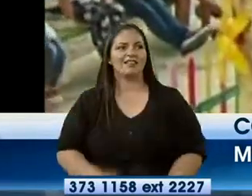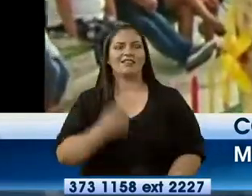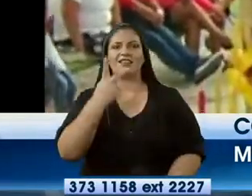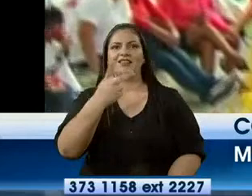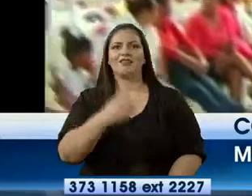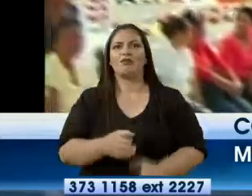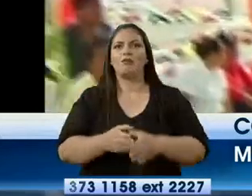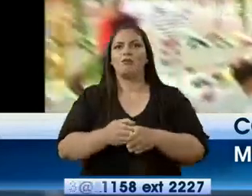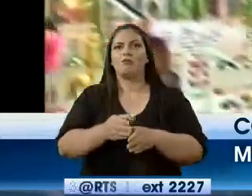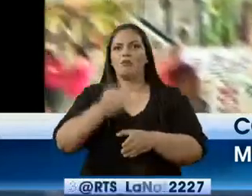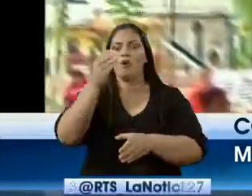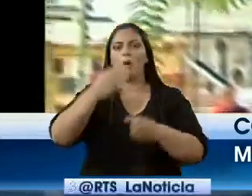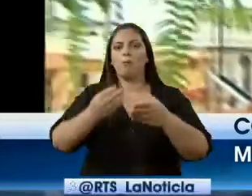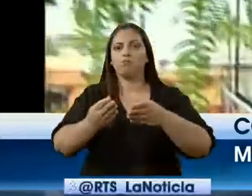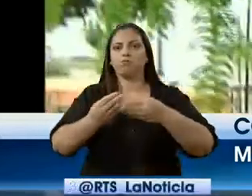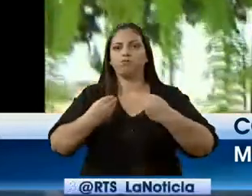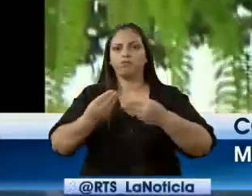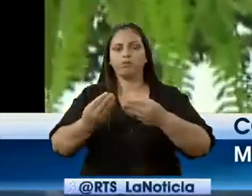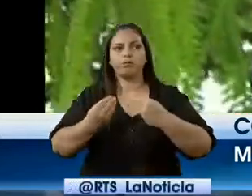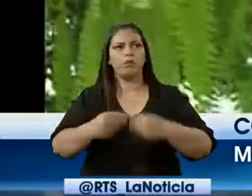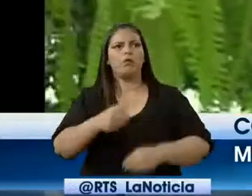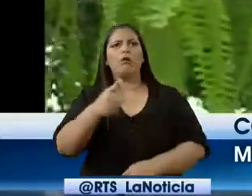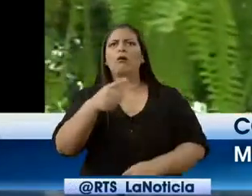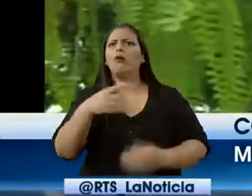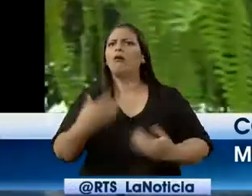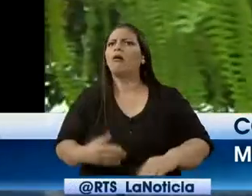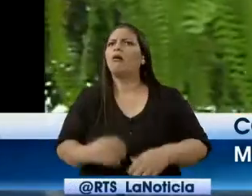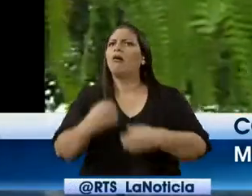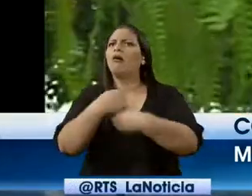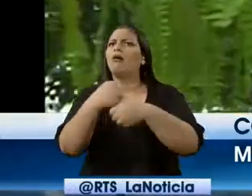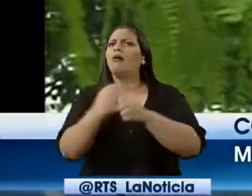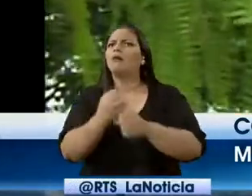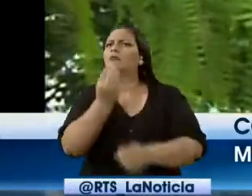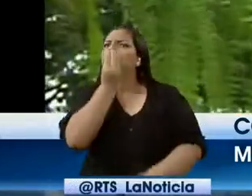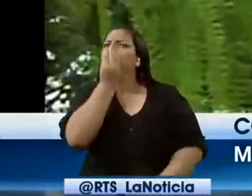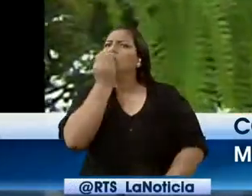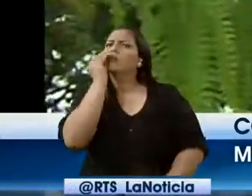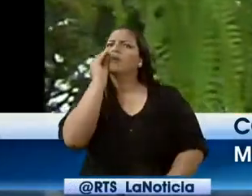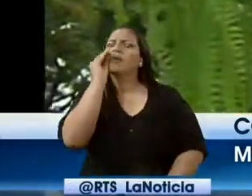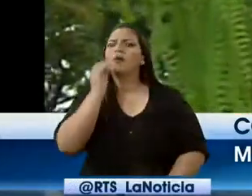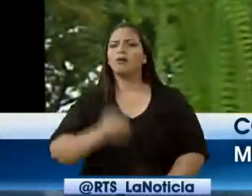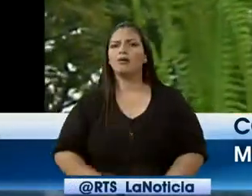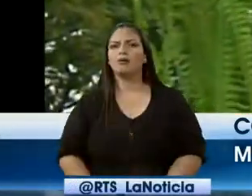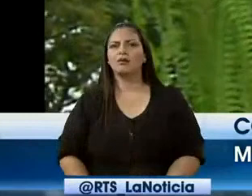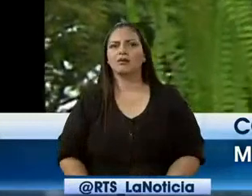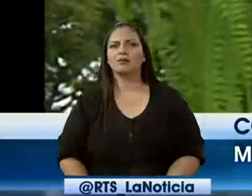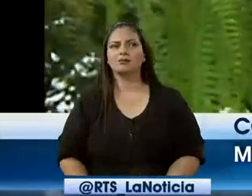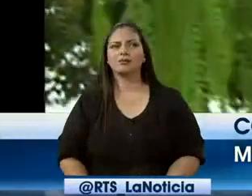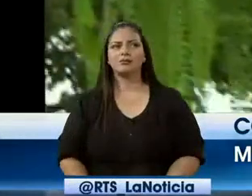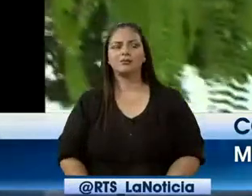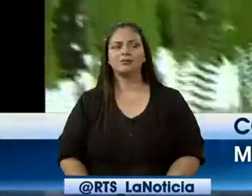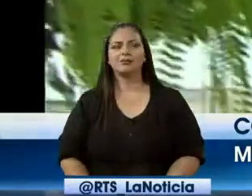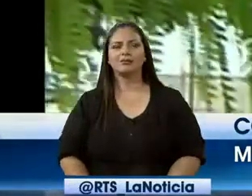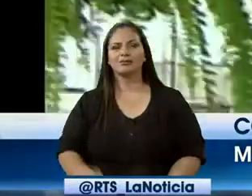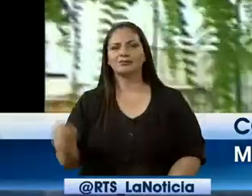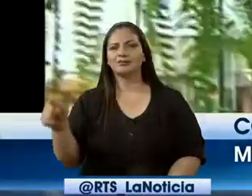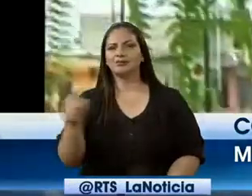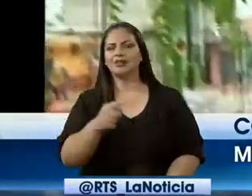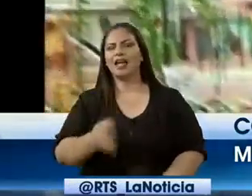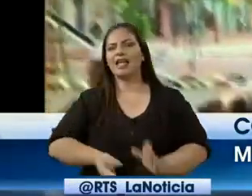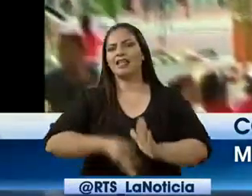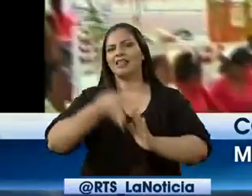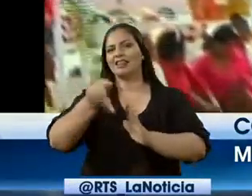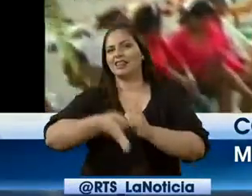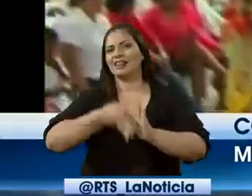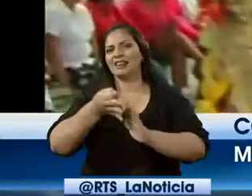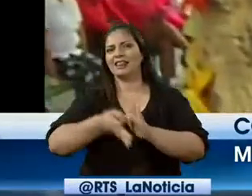hacen maceteros de las botellas también. Allá hay un tren, por ejemplo, hecho con solo botellas de plástico. Las